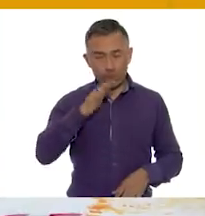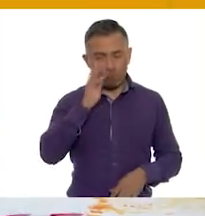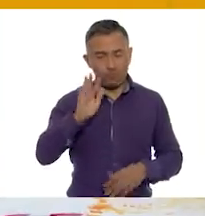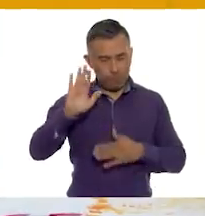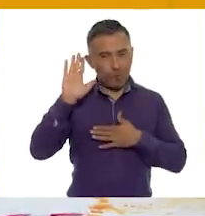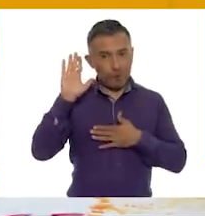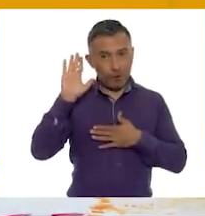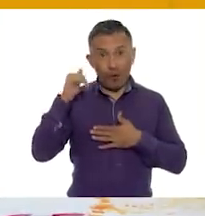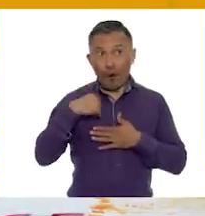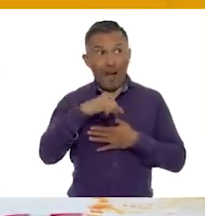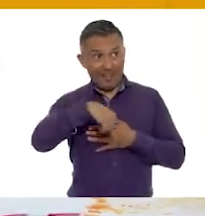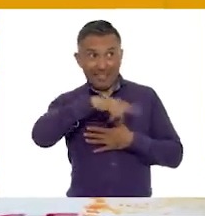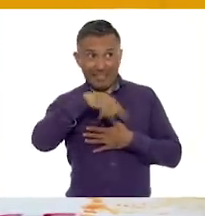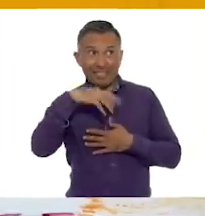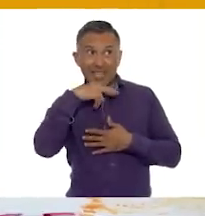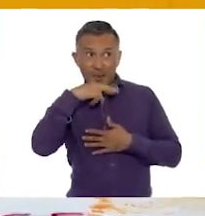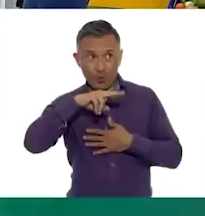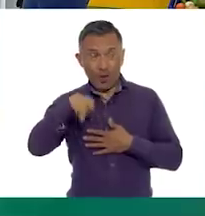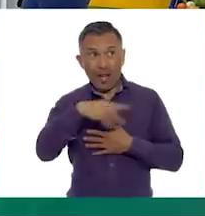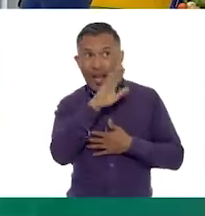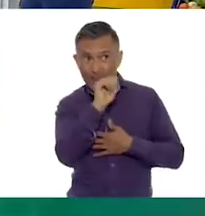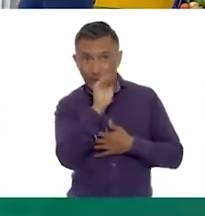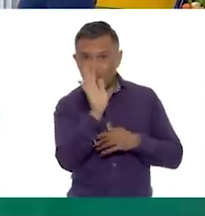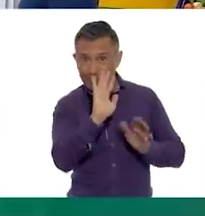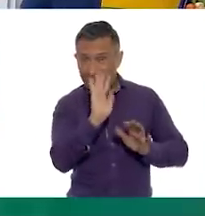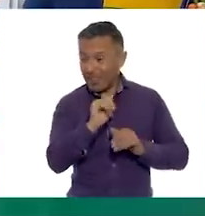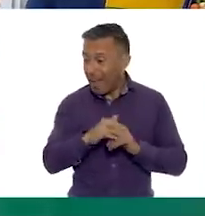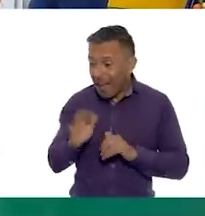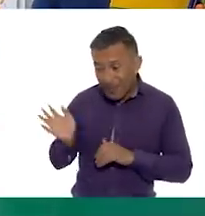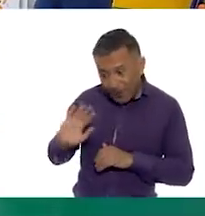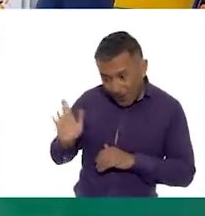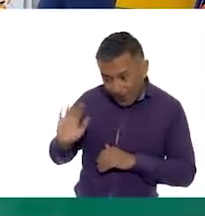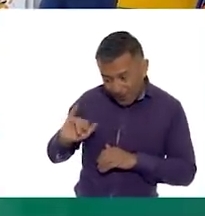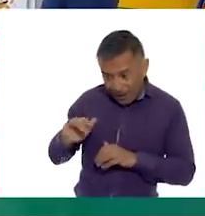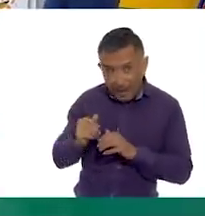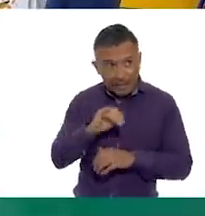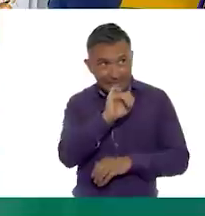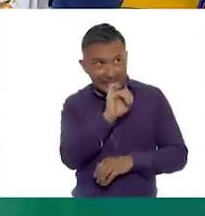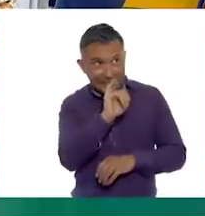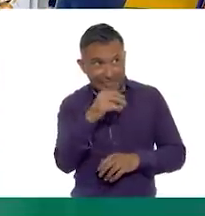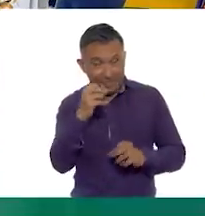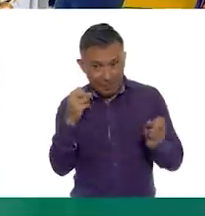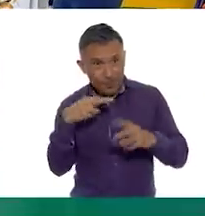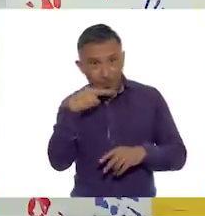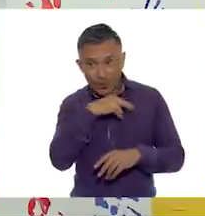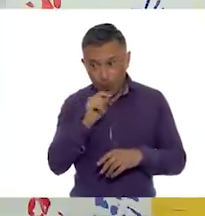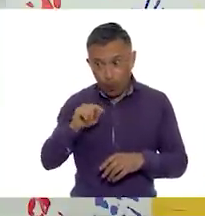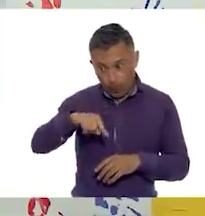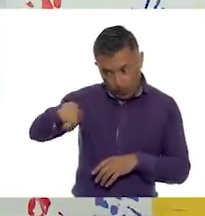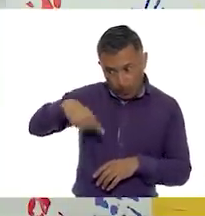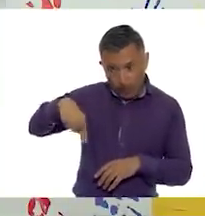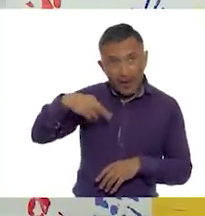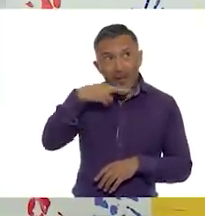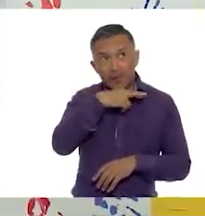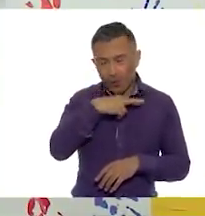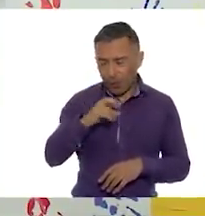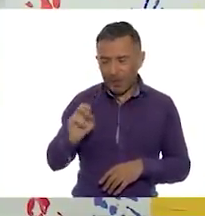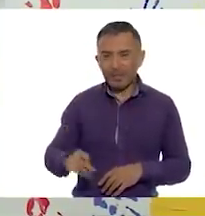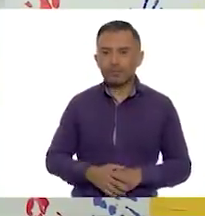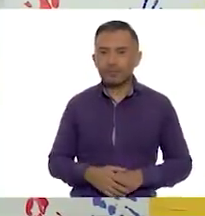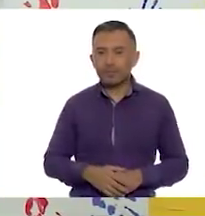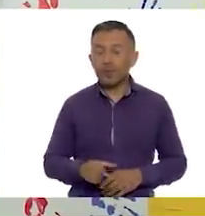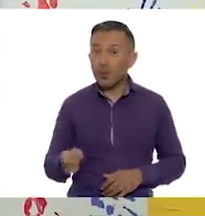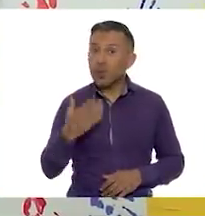no me tardo, maestra. Adiós, Mariana. Adiós, Gloria. Que te vaya bien. Sí, sí, muchas gracias. No me tardo. No, lo prometo. Muy